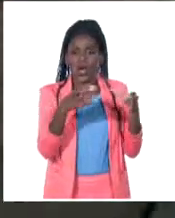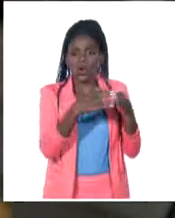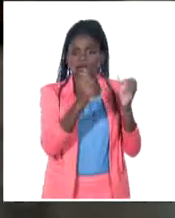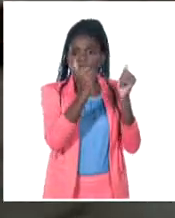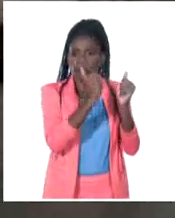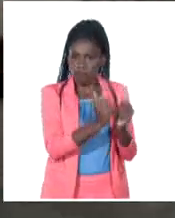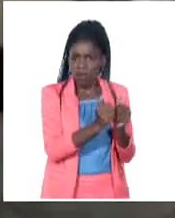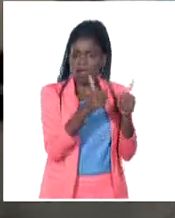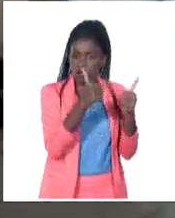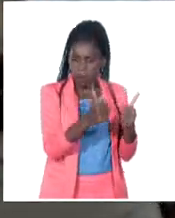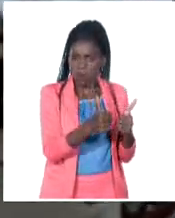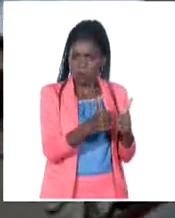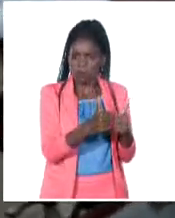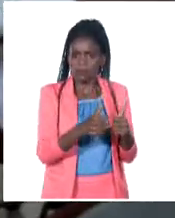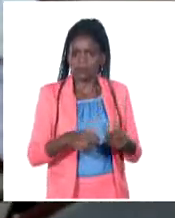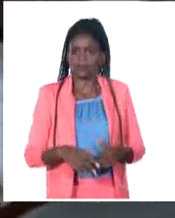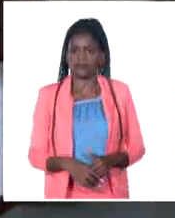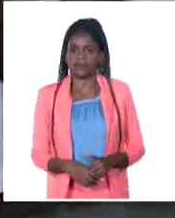sido bastante estable.